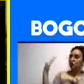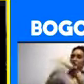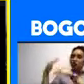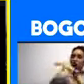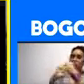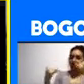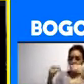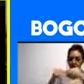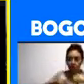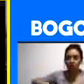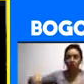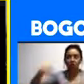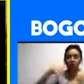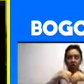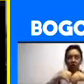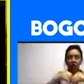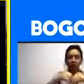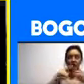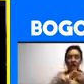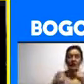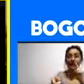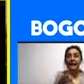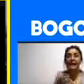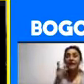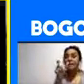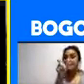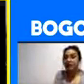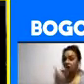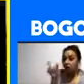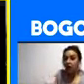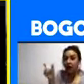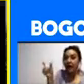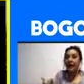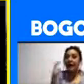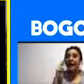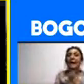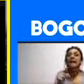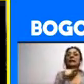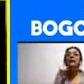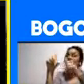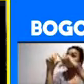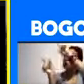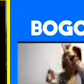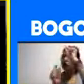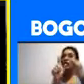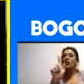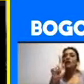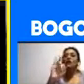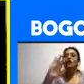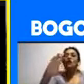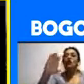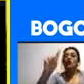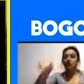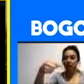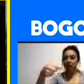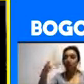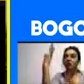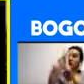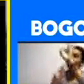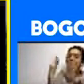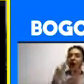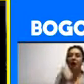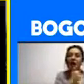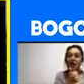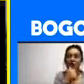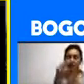la tierra Los sacerdotes del sol Eran los chiquis Y las sacerdotisas de la luna Eran las fuchas También guardianas del agua